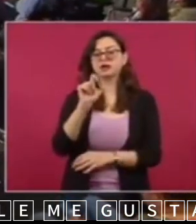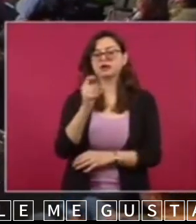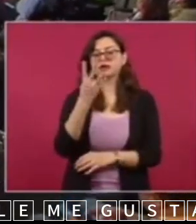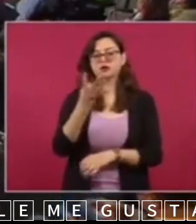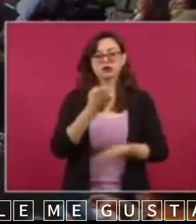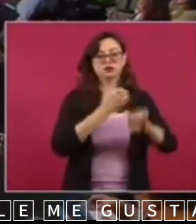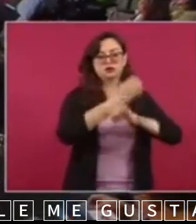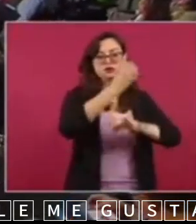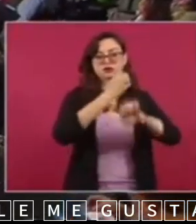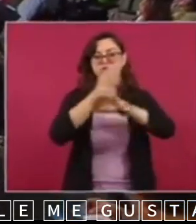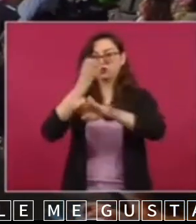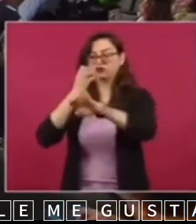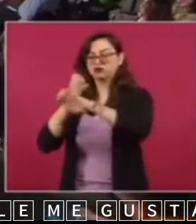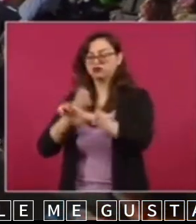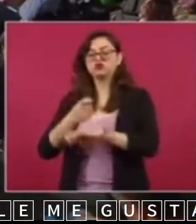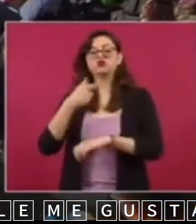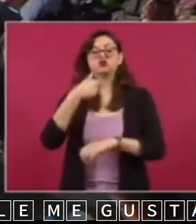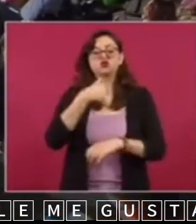servidores de la nación,